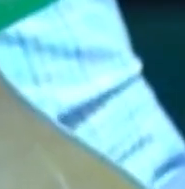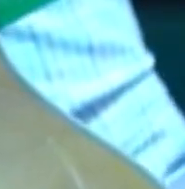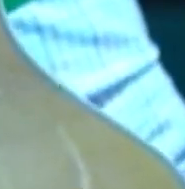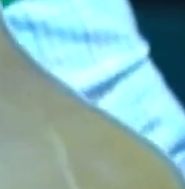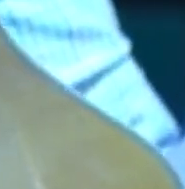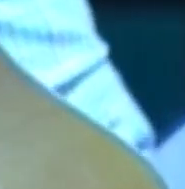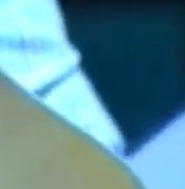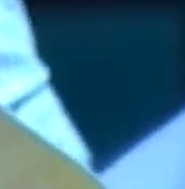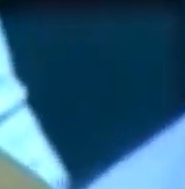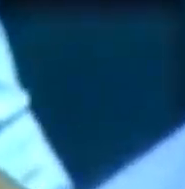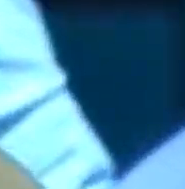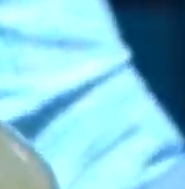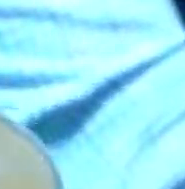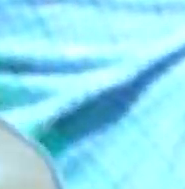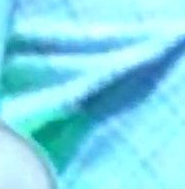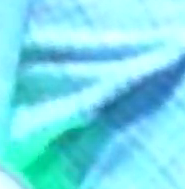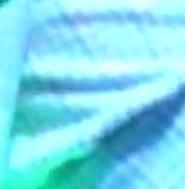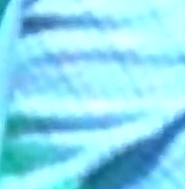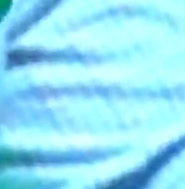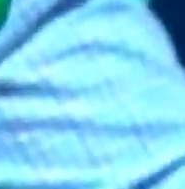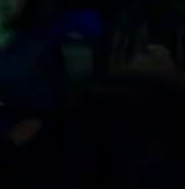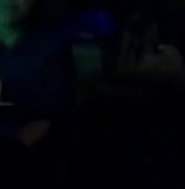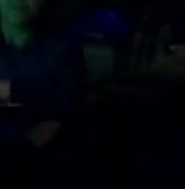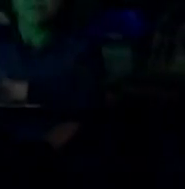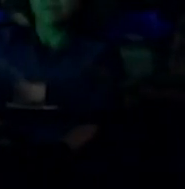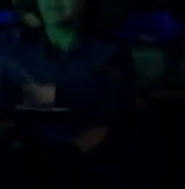Elena se despierta en las mañanas.